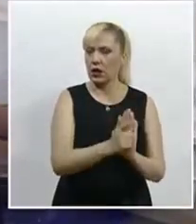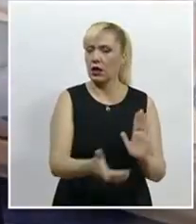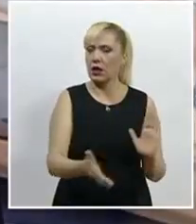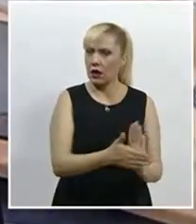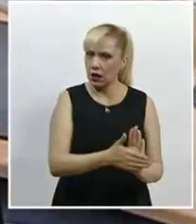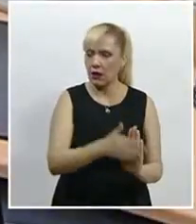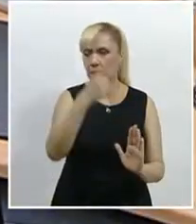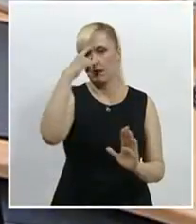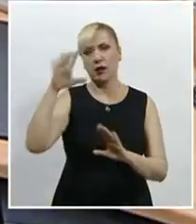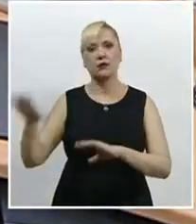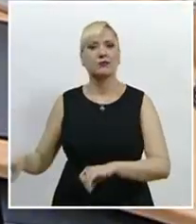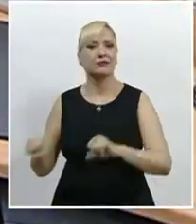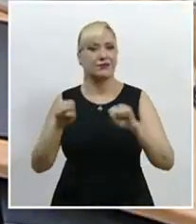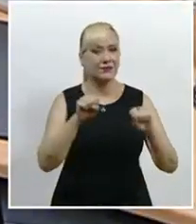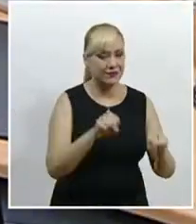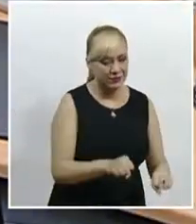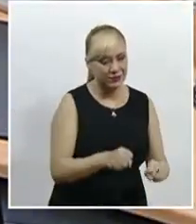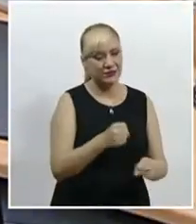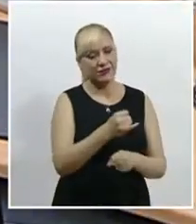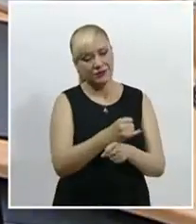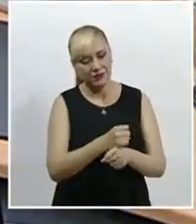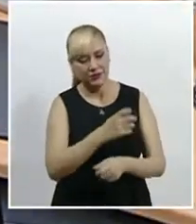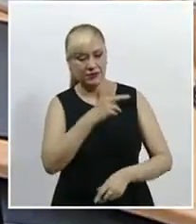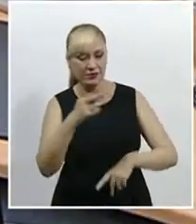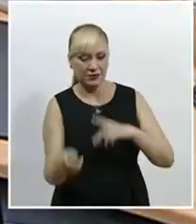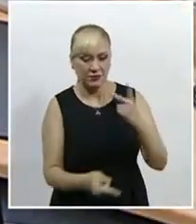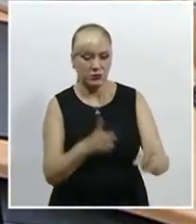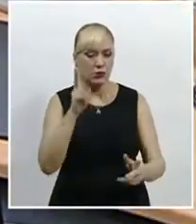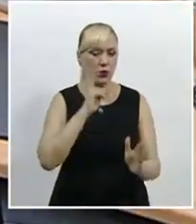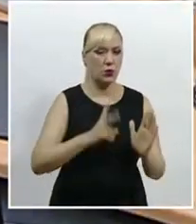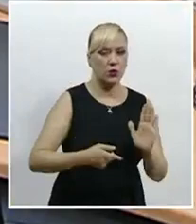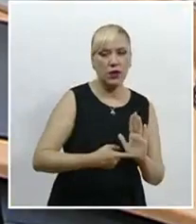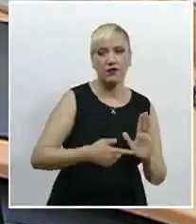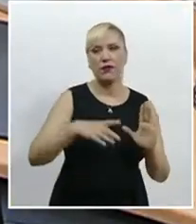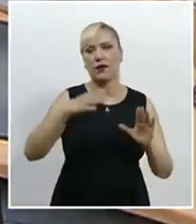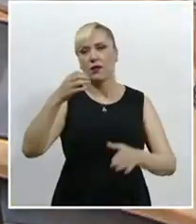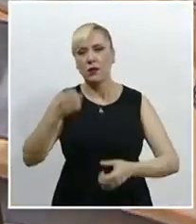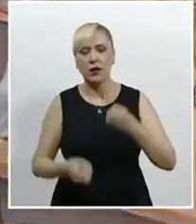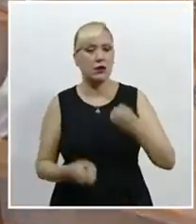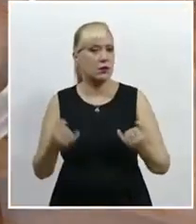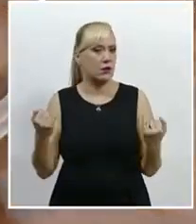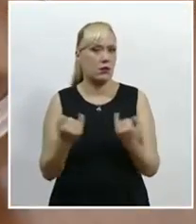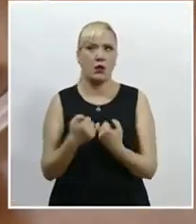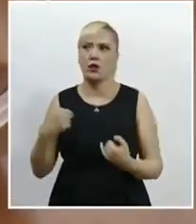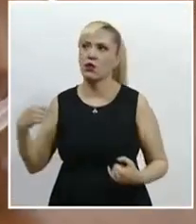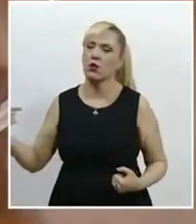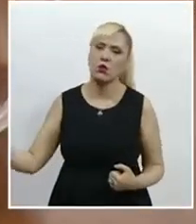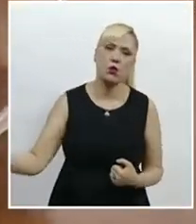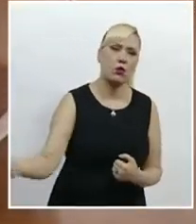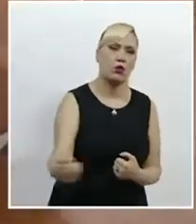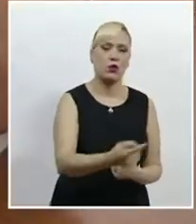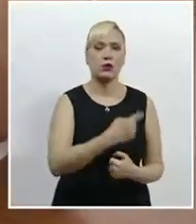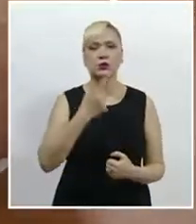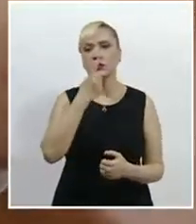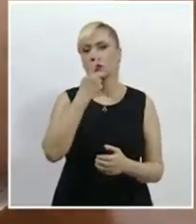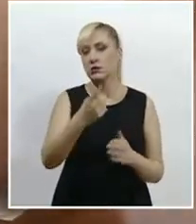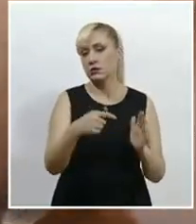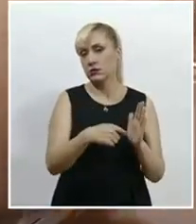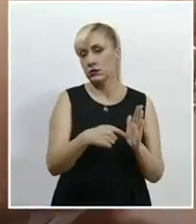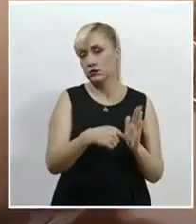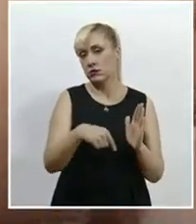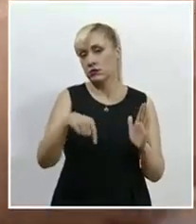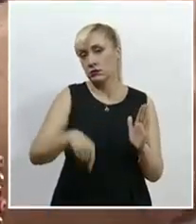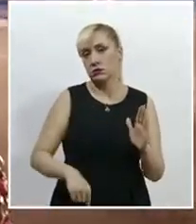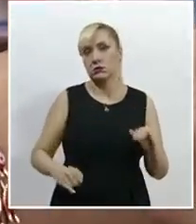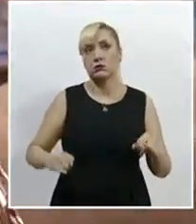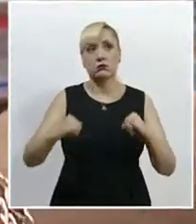las condiciones para la adecuada defensa y la protección de las libertades es común a todos, lo que implica que si el marco institucional lo